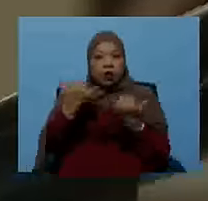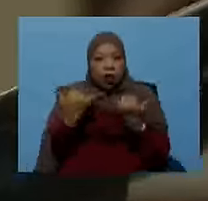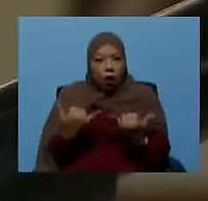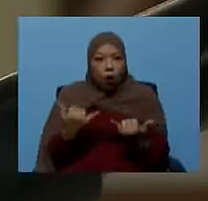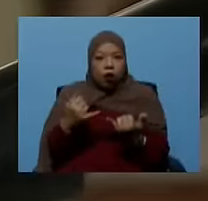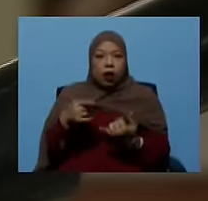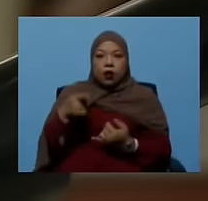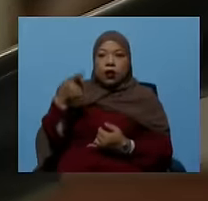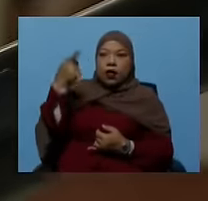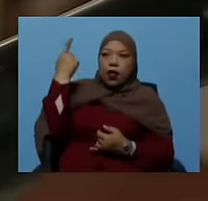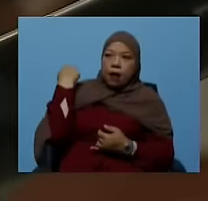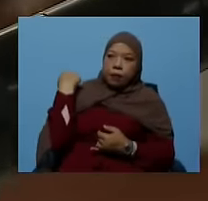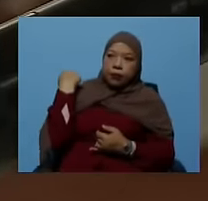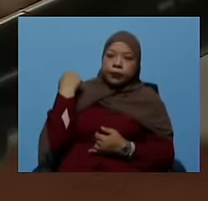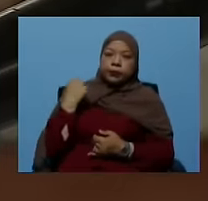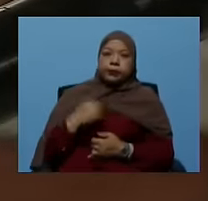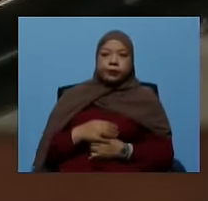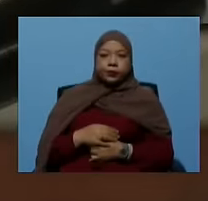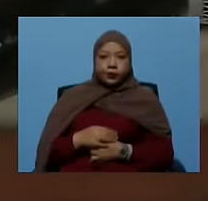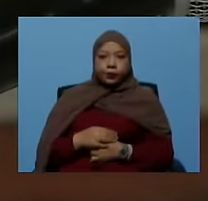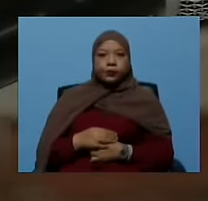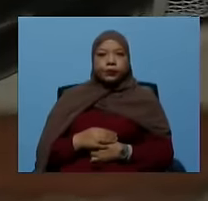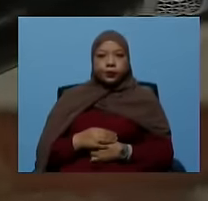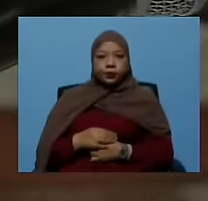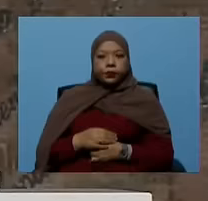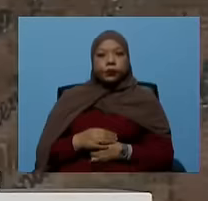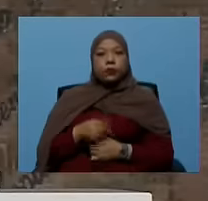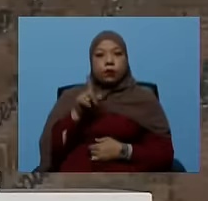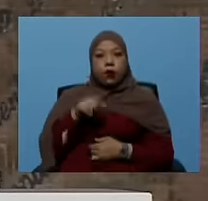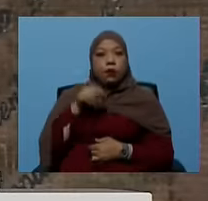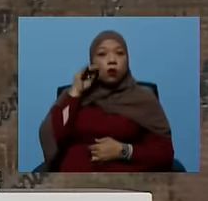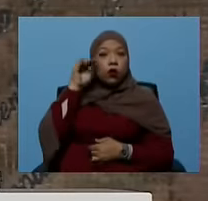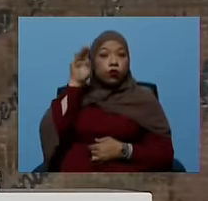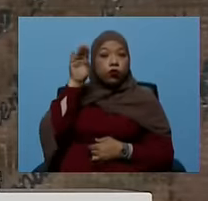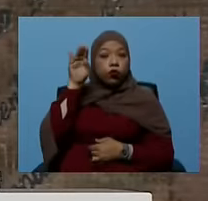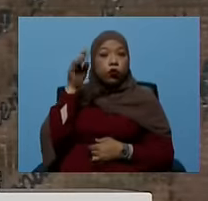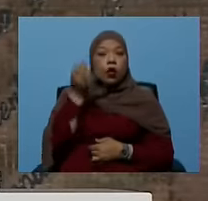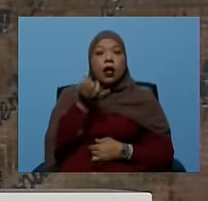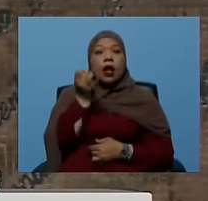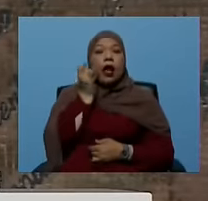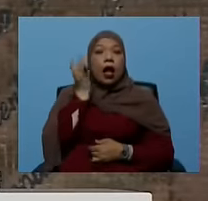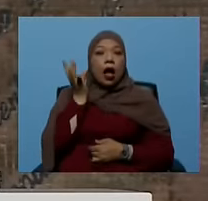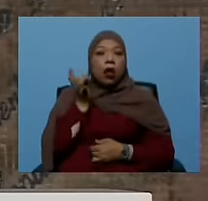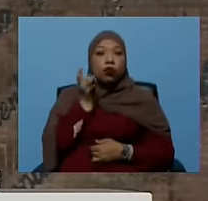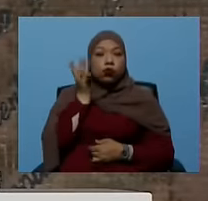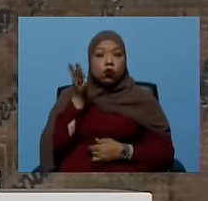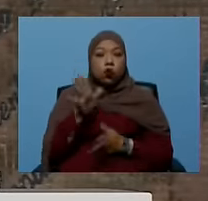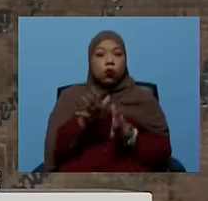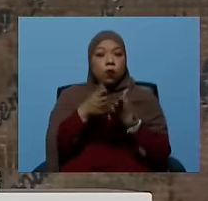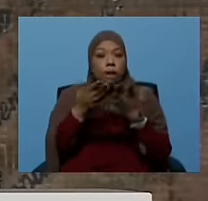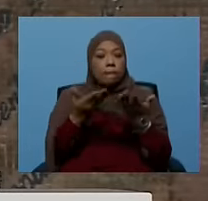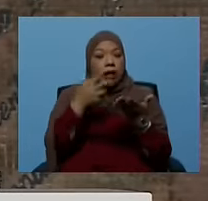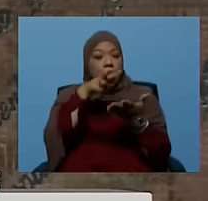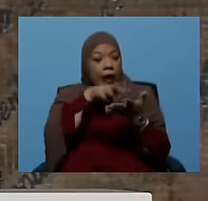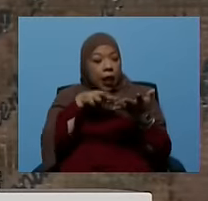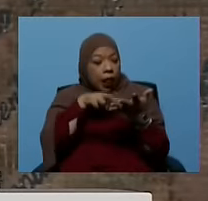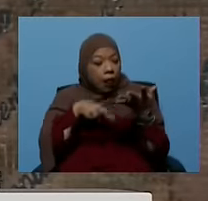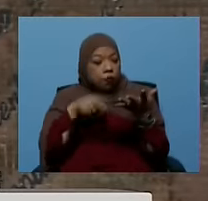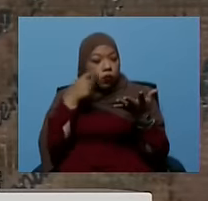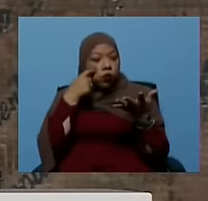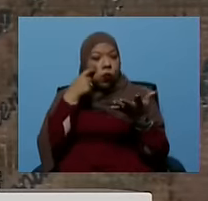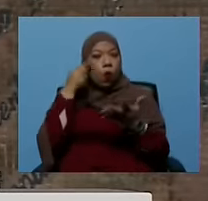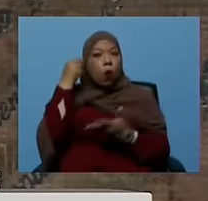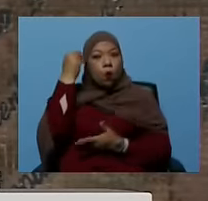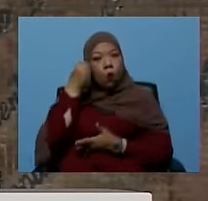después yo podría decir el Libro Azul marca ideológicamente en el campo de las ideas